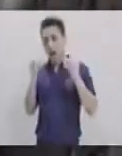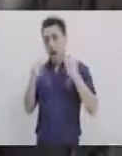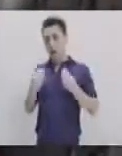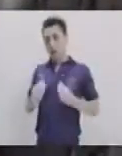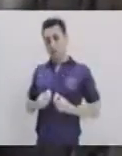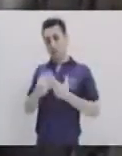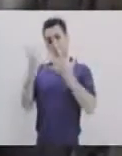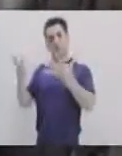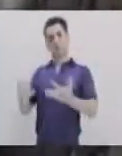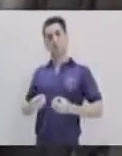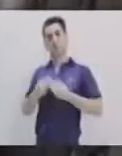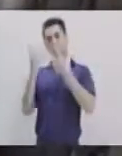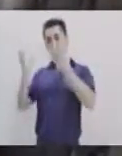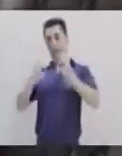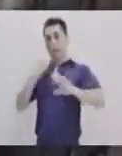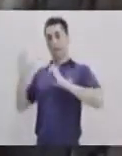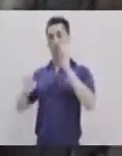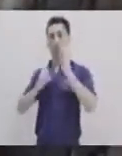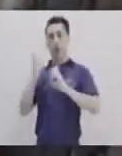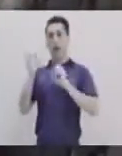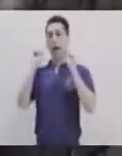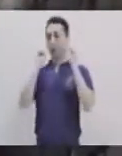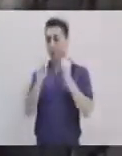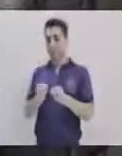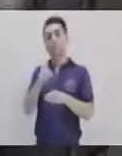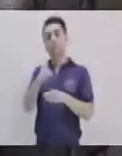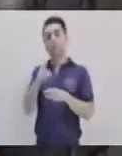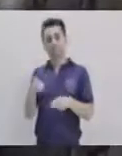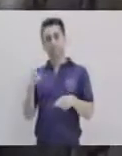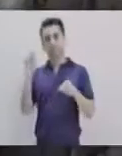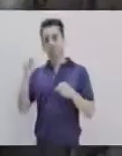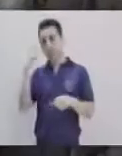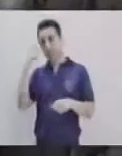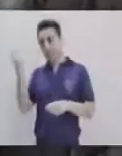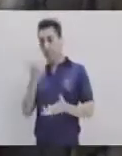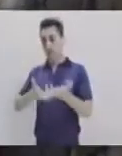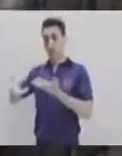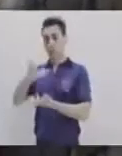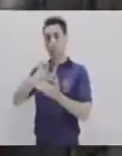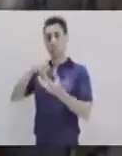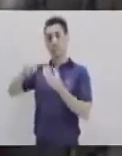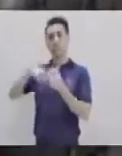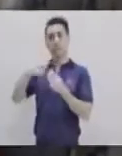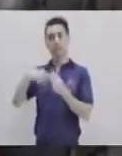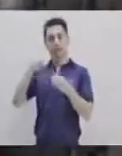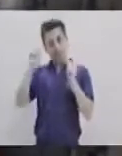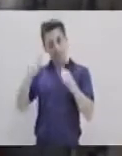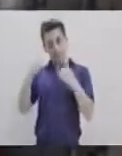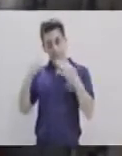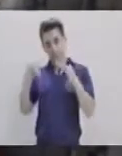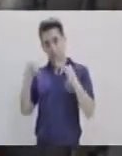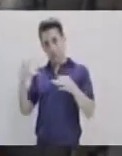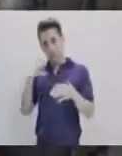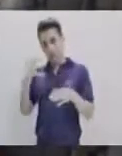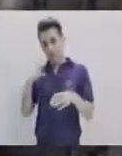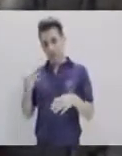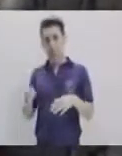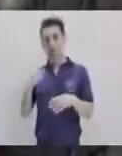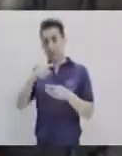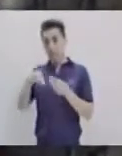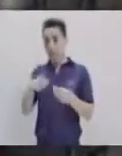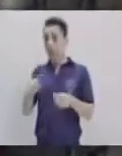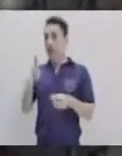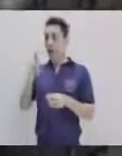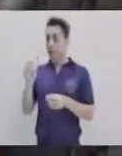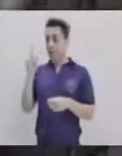lo que sentimos, nuestras emociones, porque es así como vamos a poder lograr entendernos todos en familia y tratar de tener una resiliencia